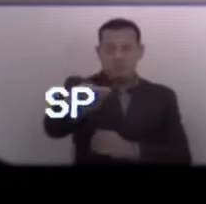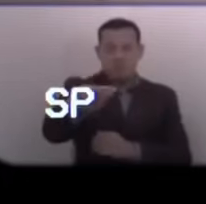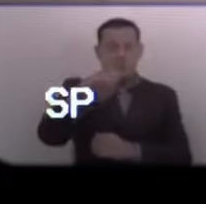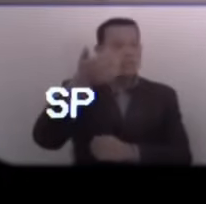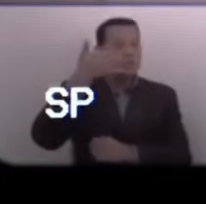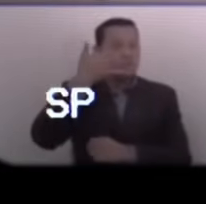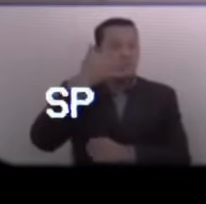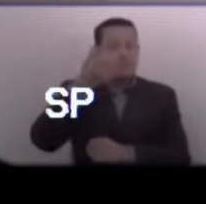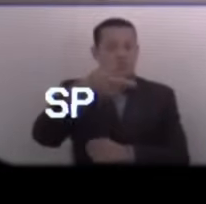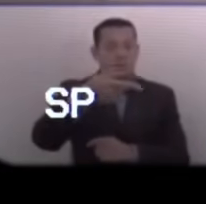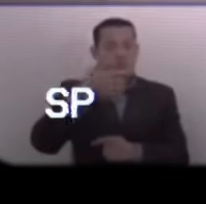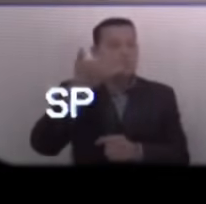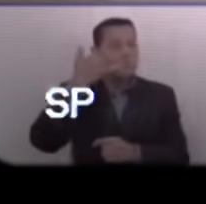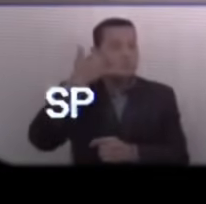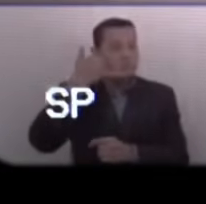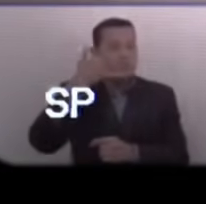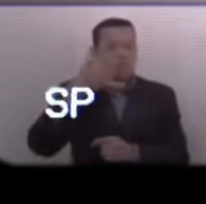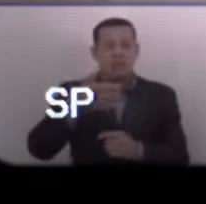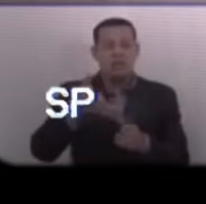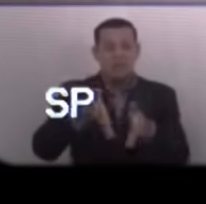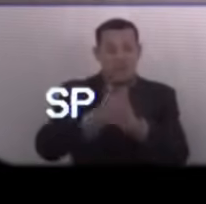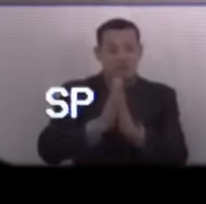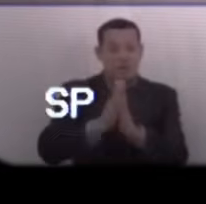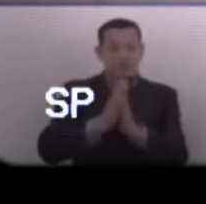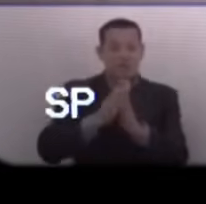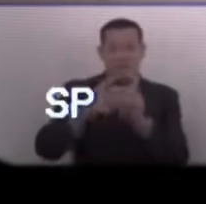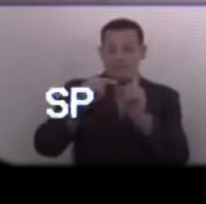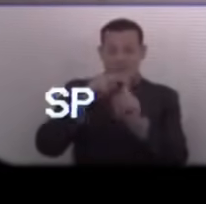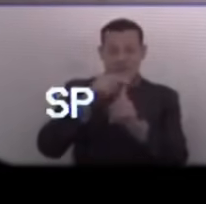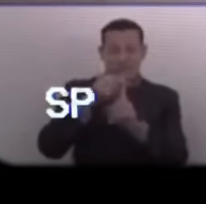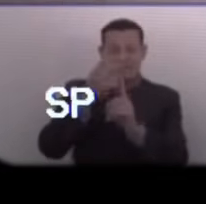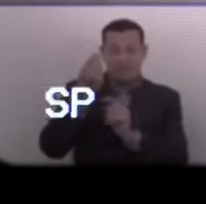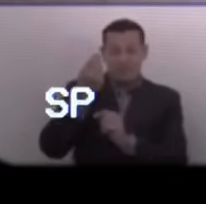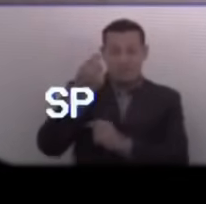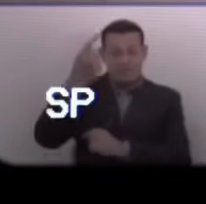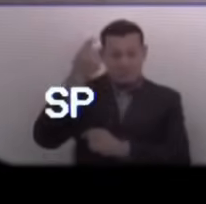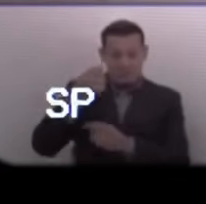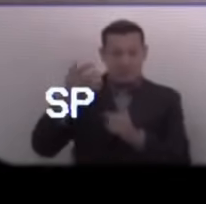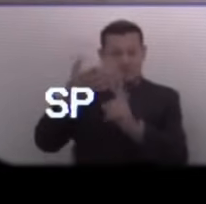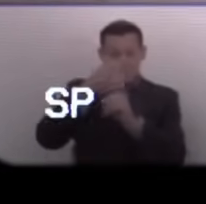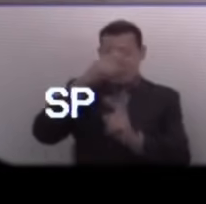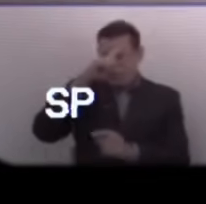llaman, para pedirle más de su salario mensual,